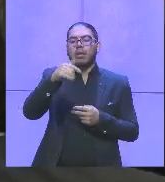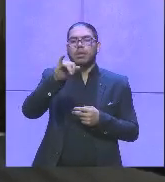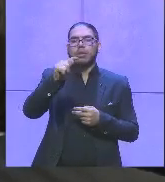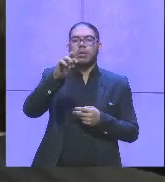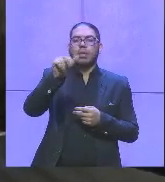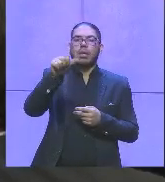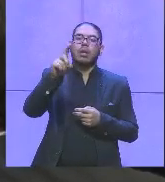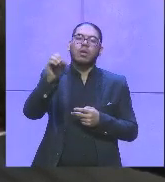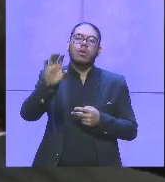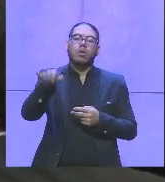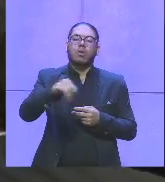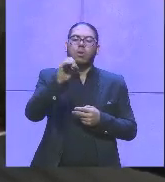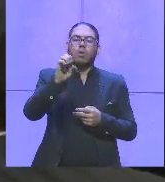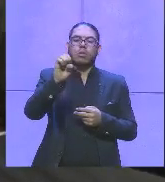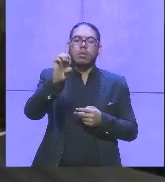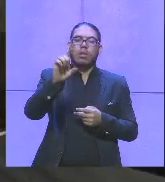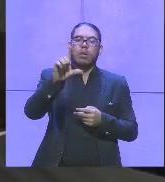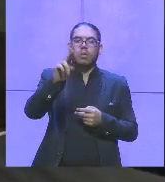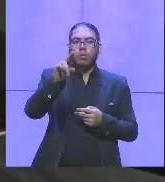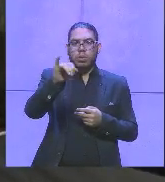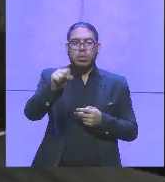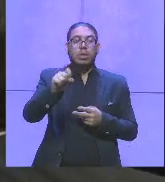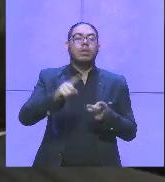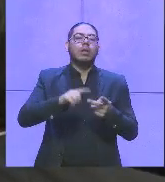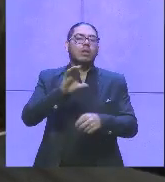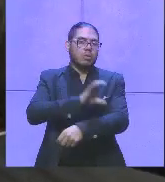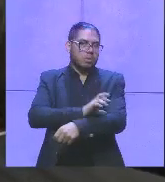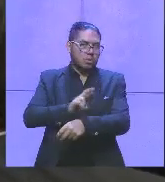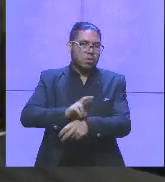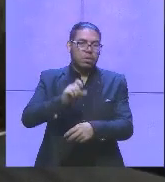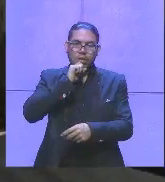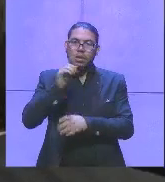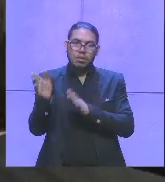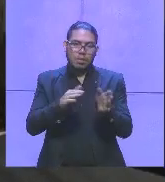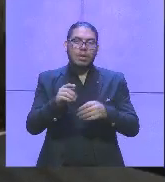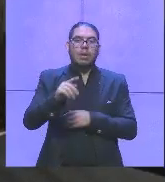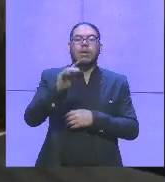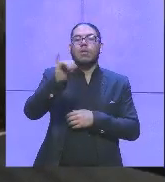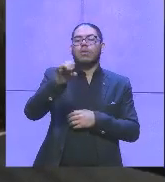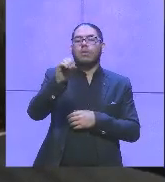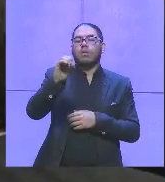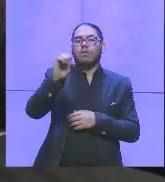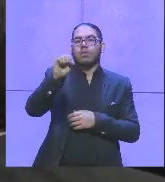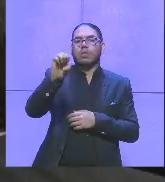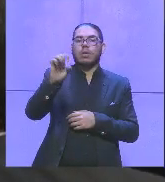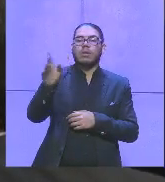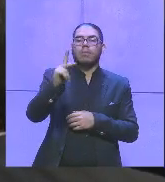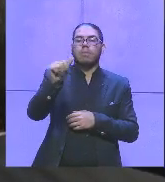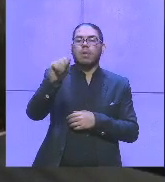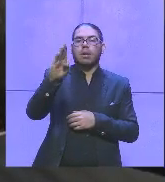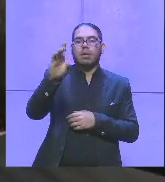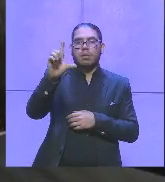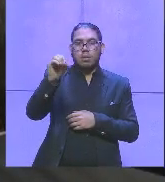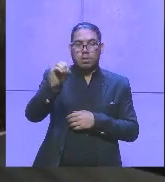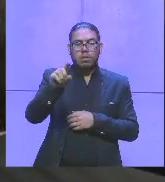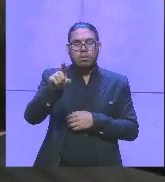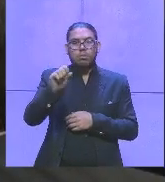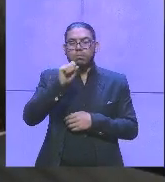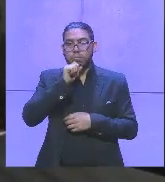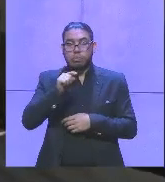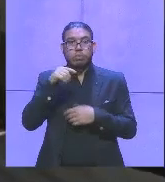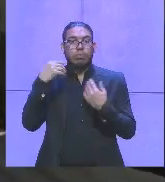Daza y, por supuesto, al coordinador de la obra, el doctor José Pablo Abreu, que tuvo además a bien coordinar